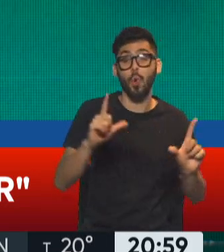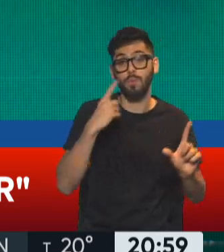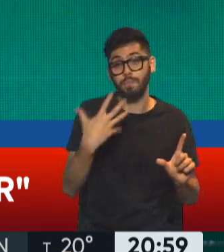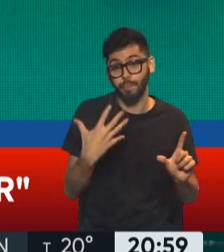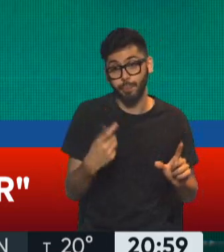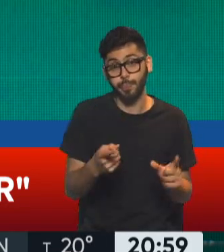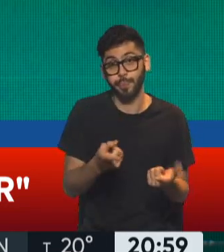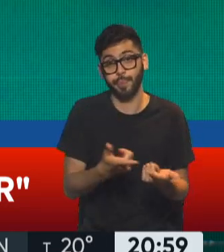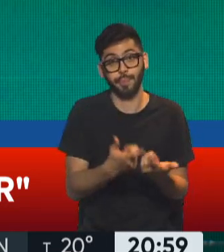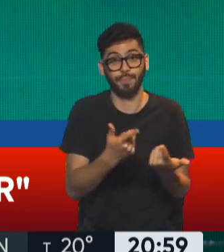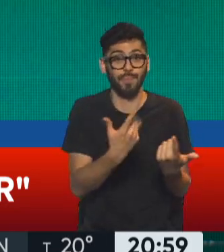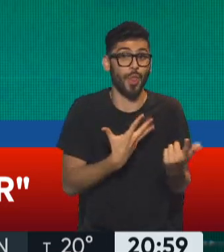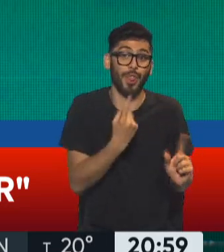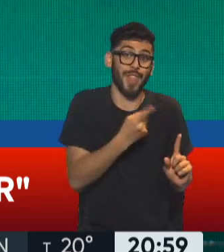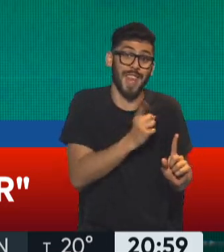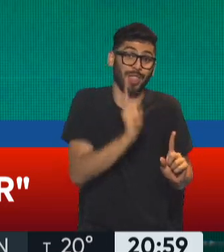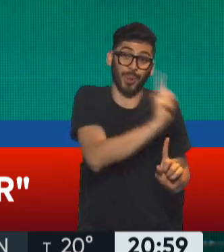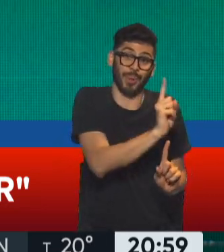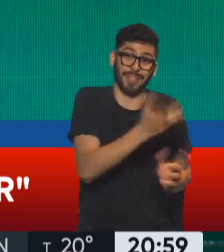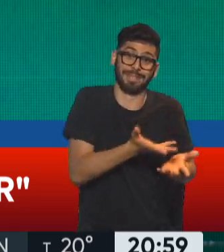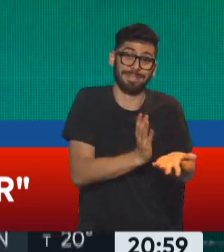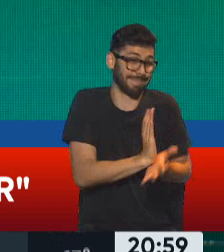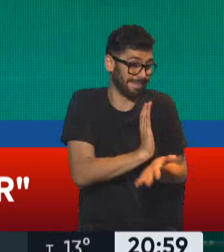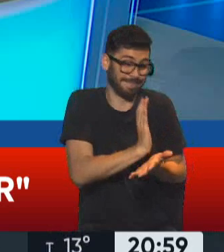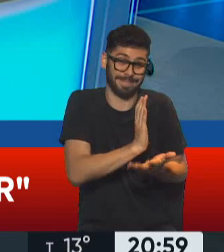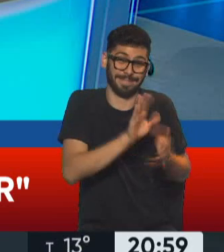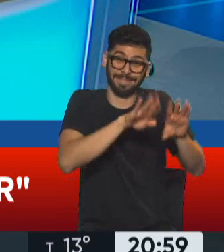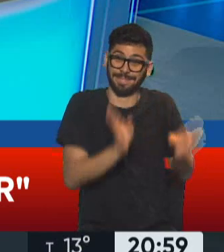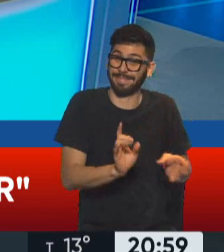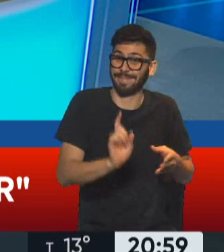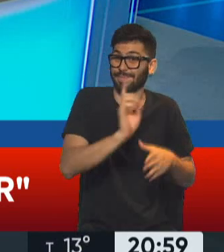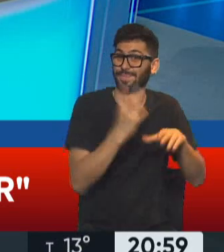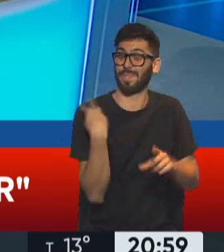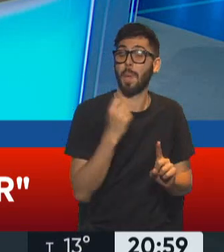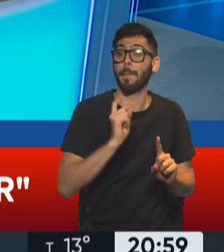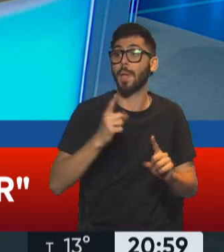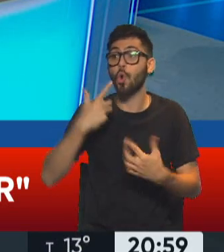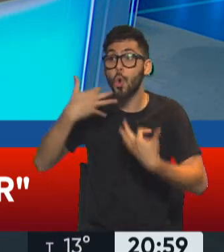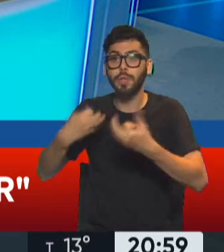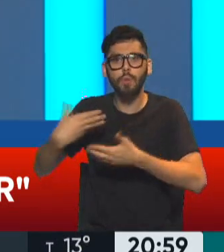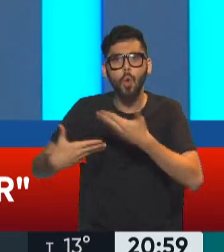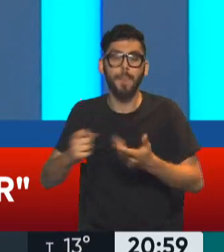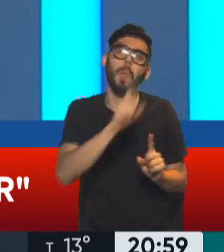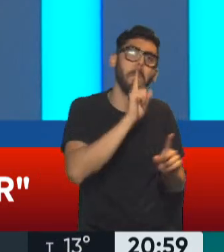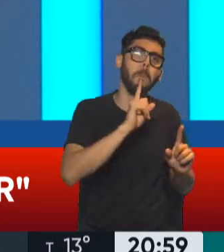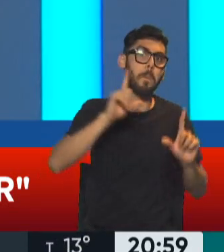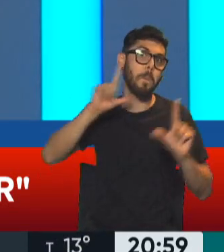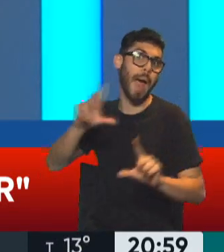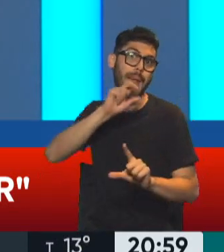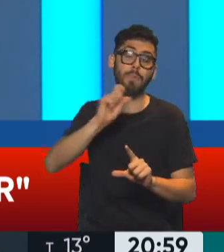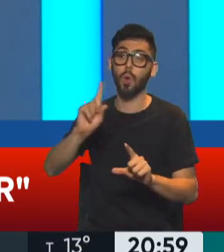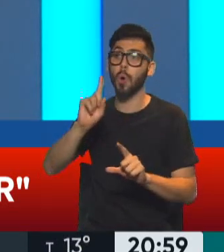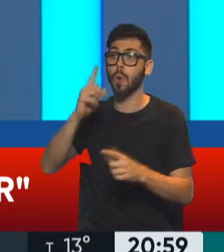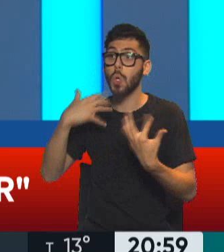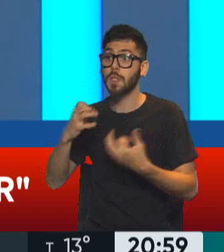comunicación. Mauricio cobertura. Macri tiene un interés directo, digamos, pero la justicia tampoco avanza, más allá del silencio en los medios. Bueno, esperemos que la justicia empiece a